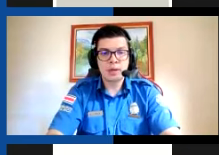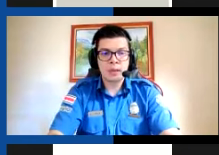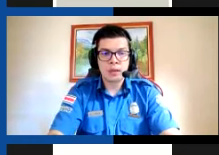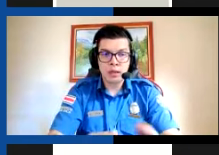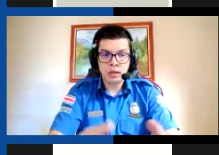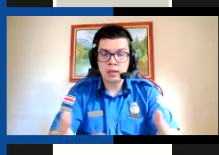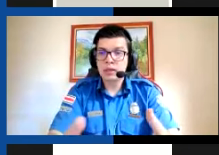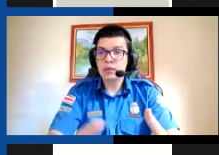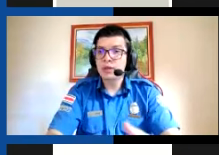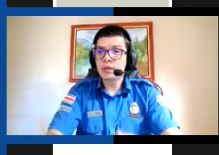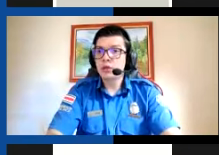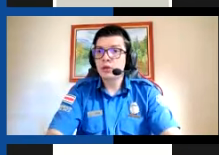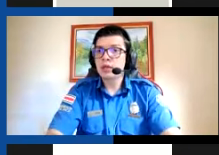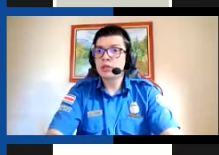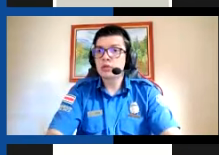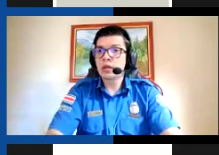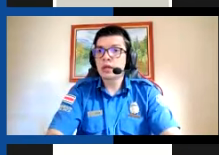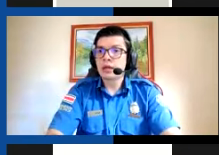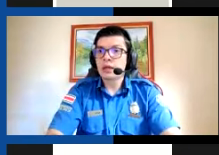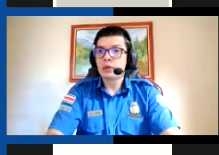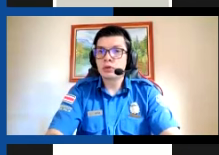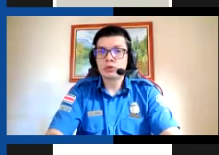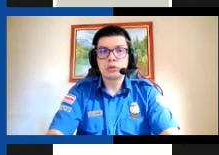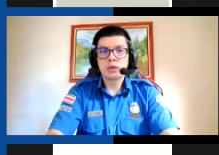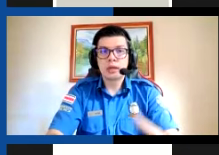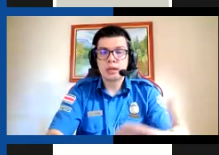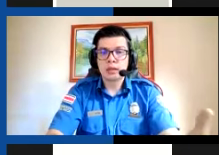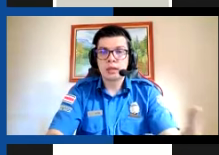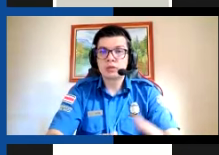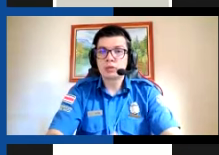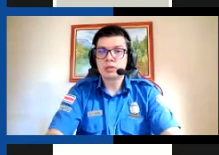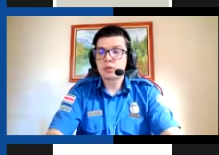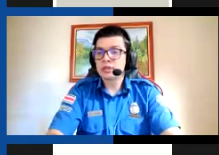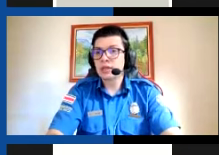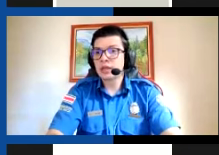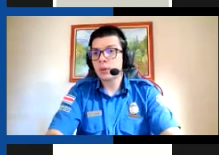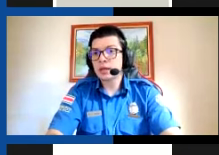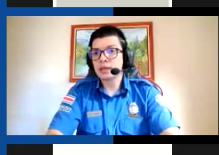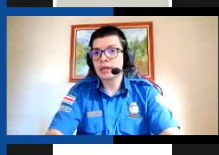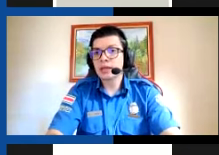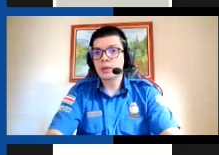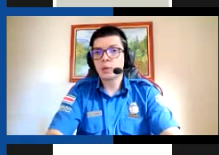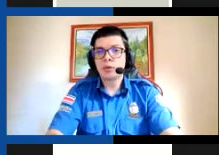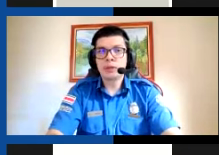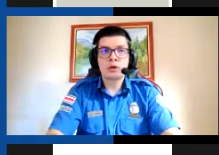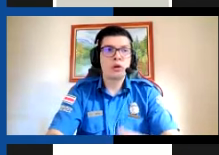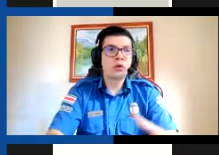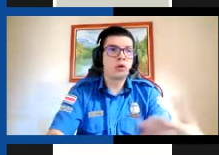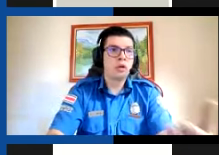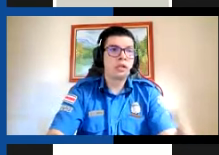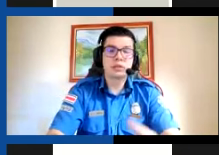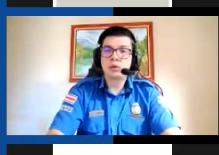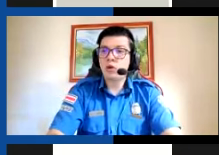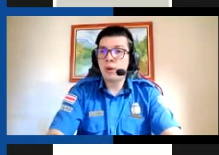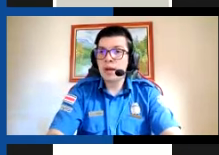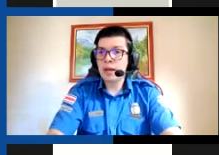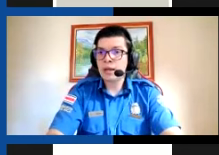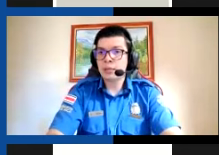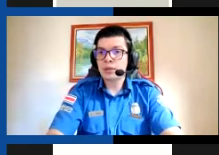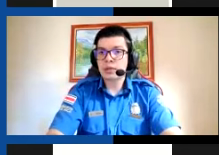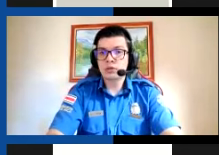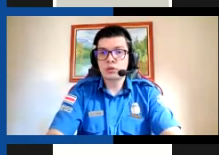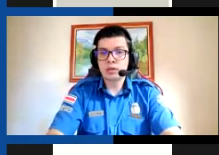acá, defendiendo de hecho el uso de las condiciones adecuadas del gas licuado de petróleo, la seguridad